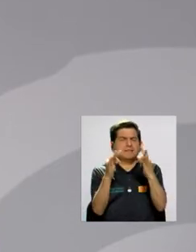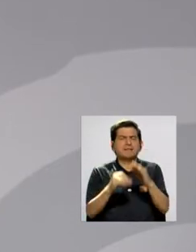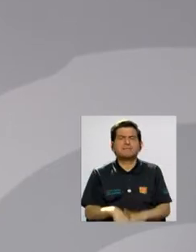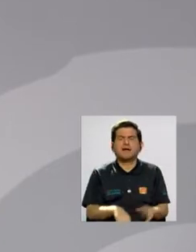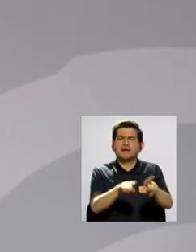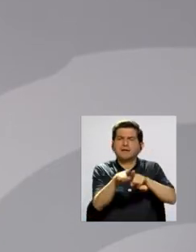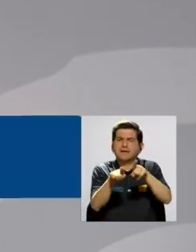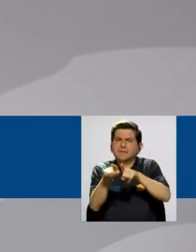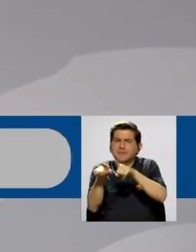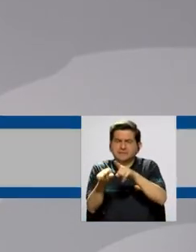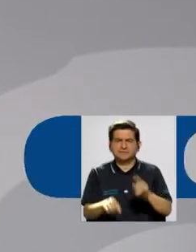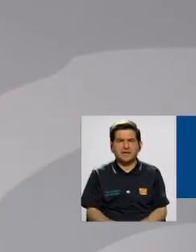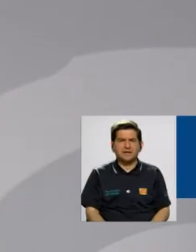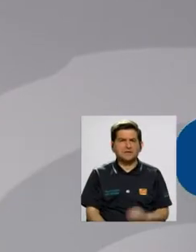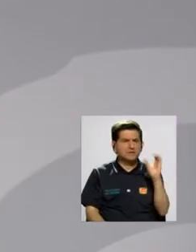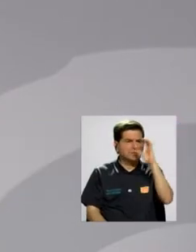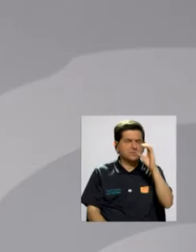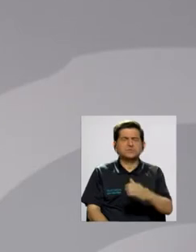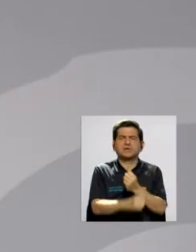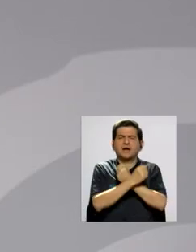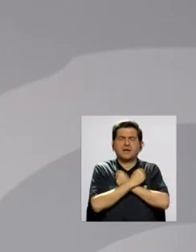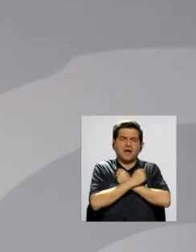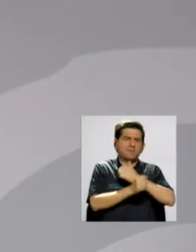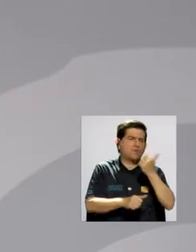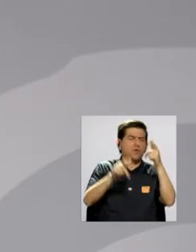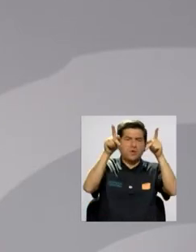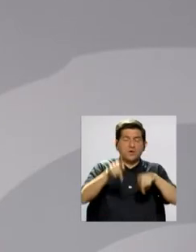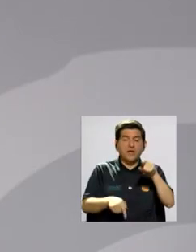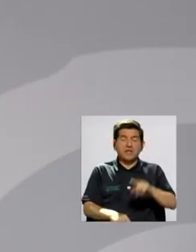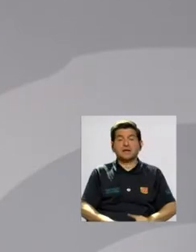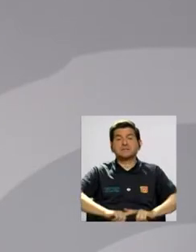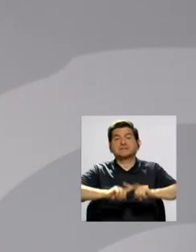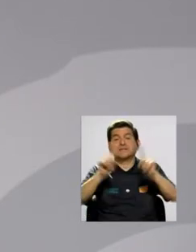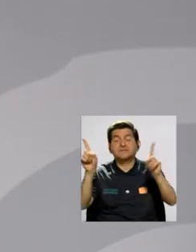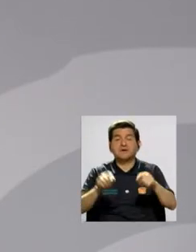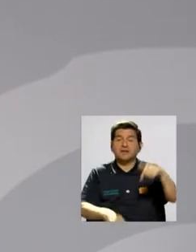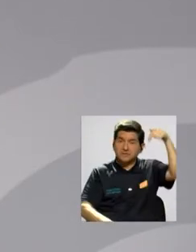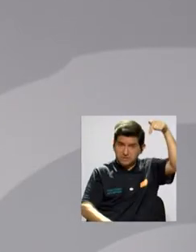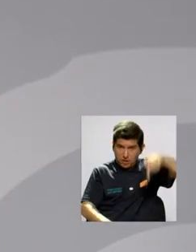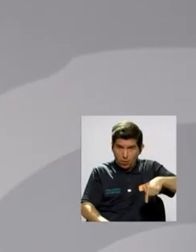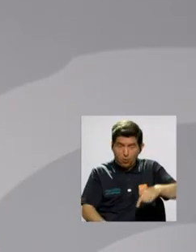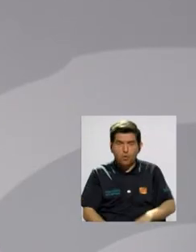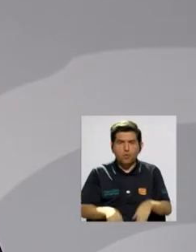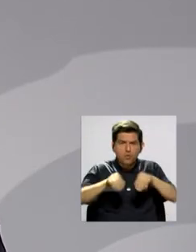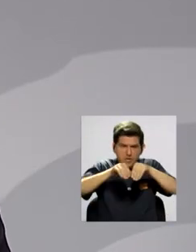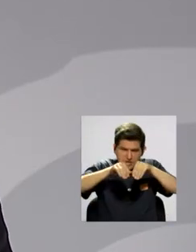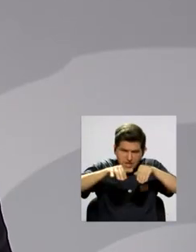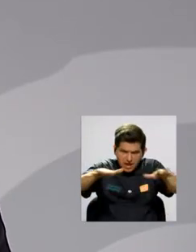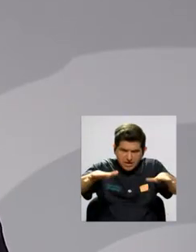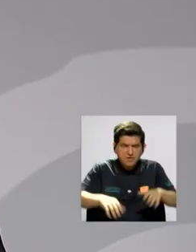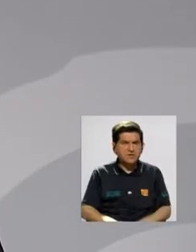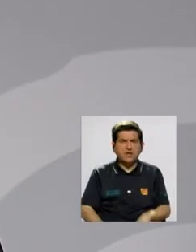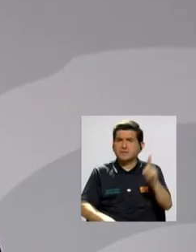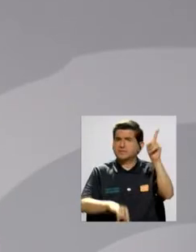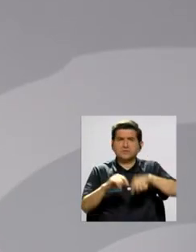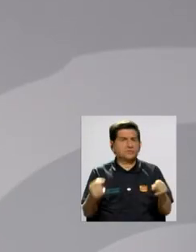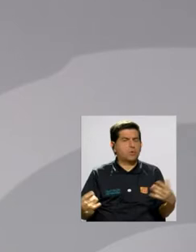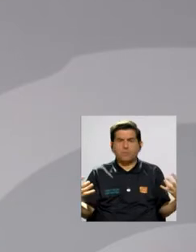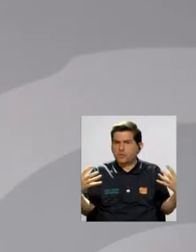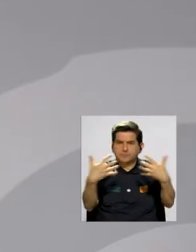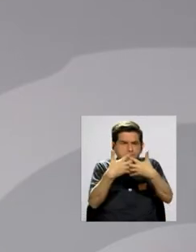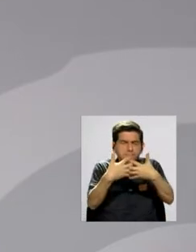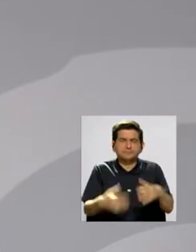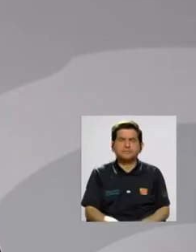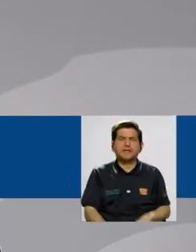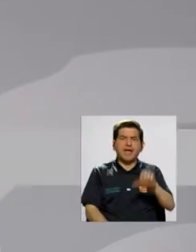hermanos y que buscáramos el amor al prójimo, y parece que esas diferencias hoy, al menos en las redes, parecían irreconciliables. Inclusive